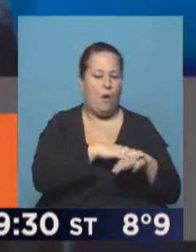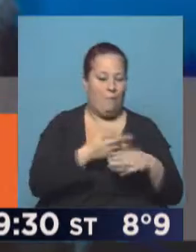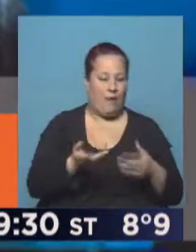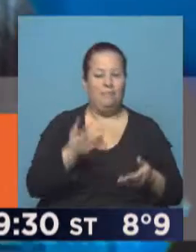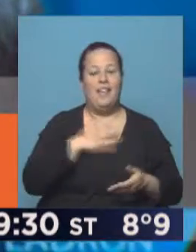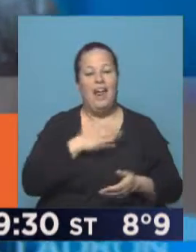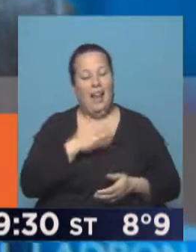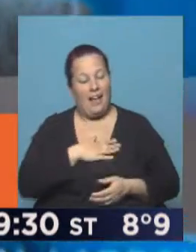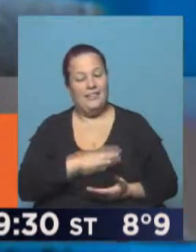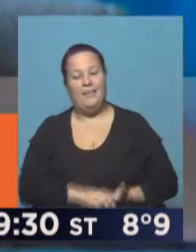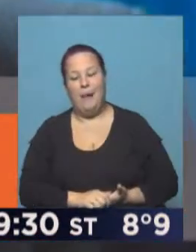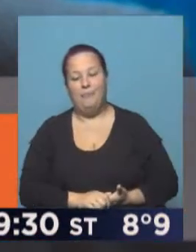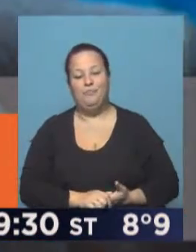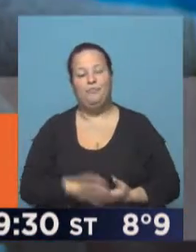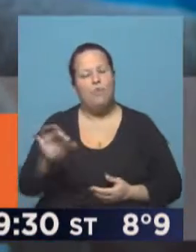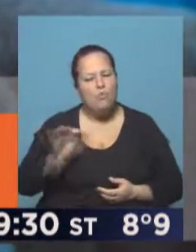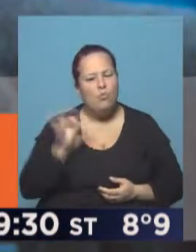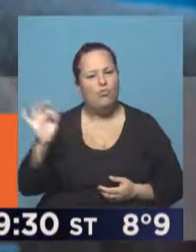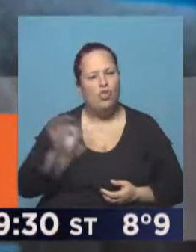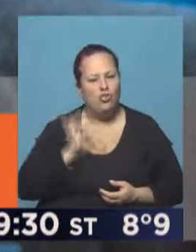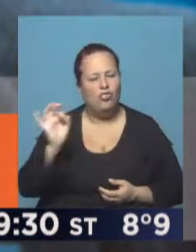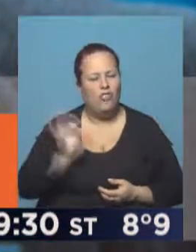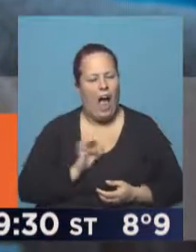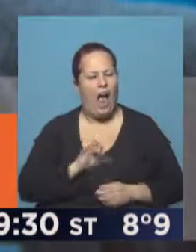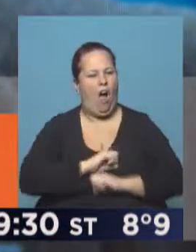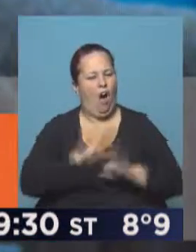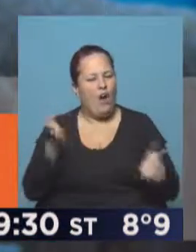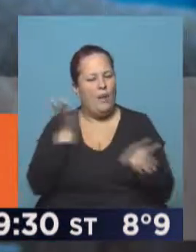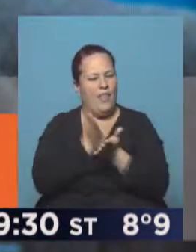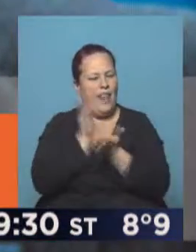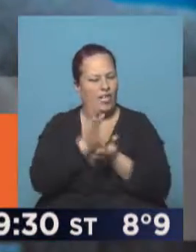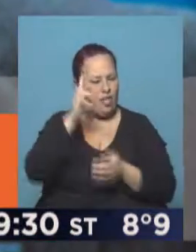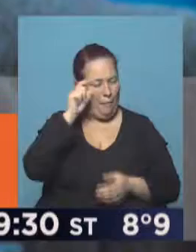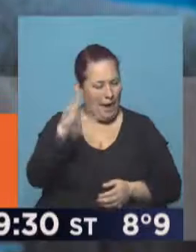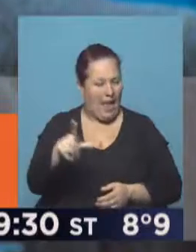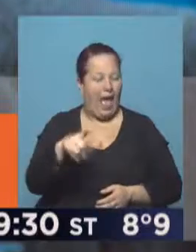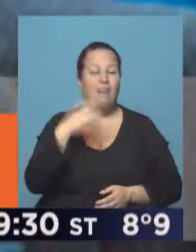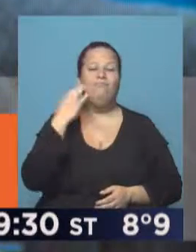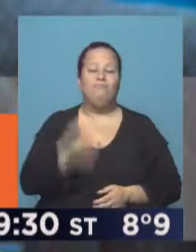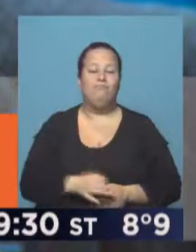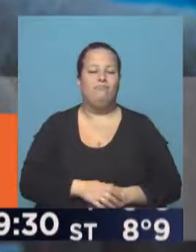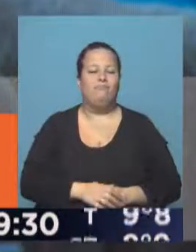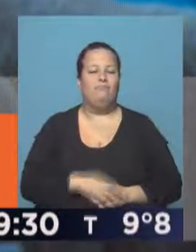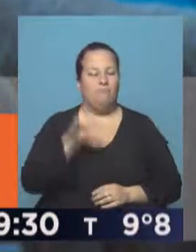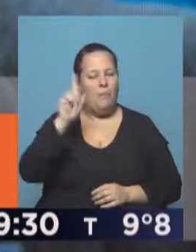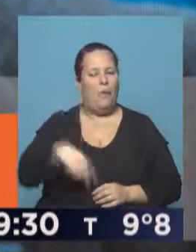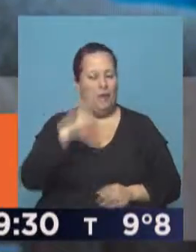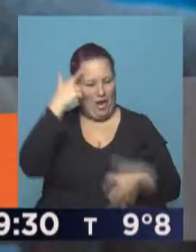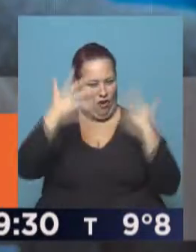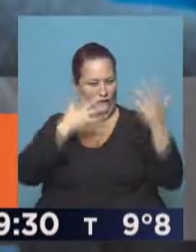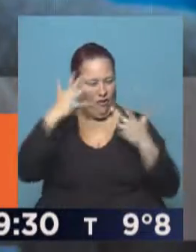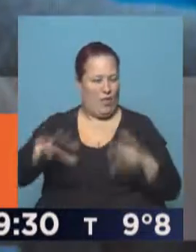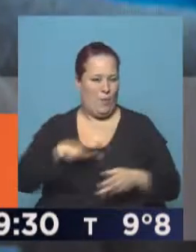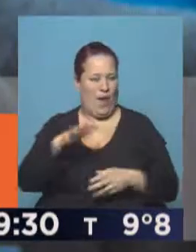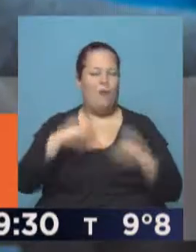que, lamentablemente, tantos años de una perversión en nuestro derecho penal, precisamente logró confundir a la